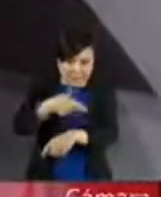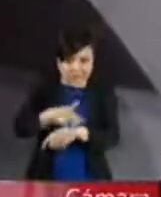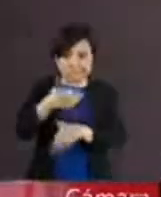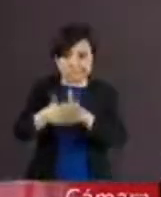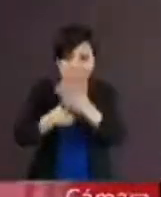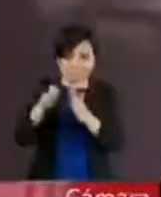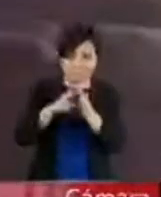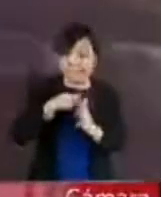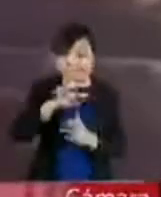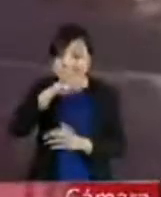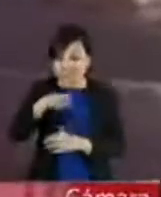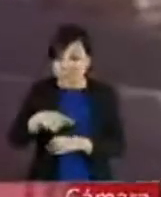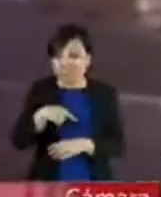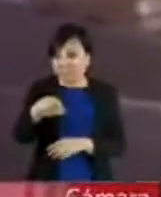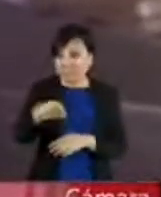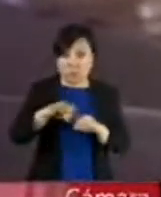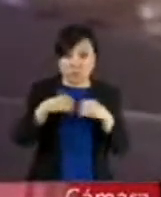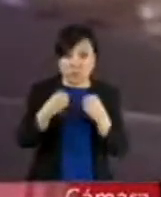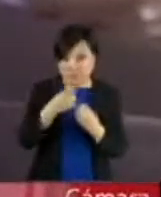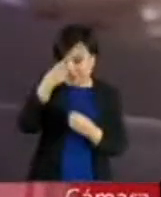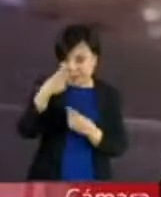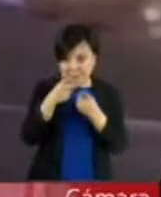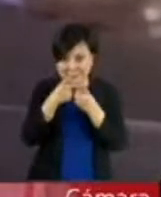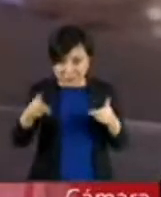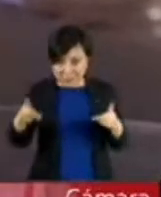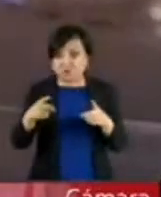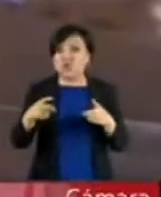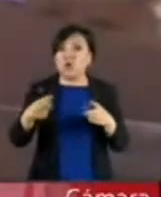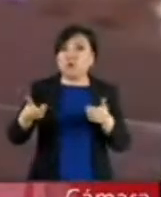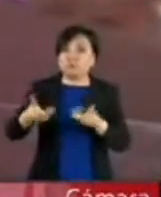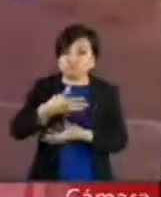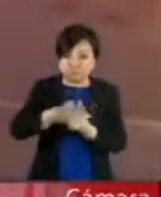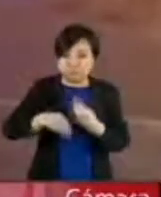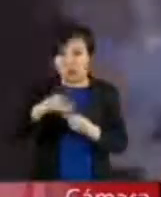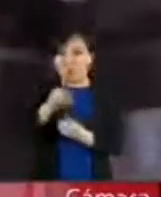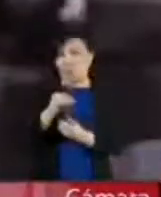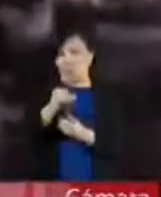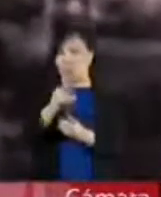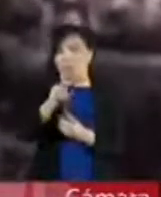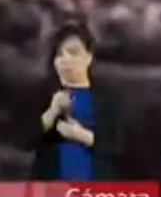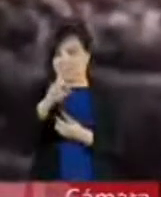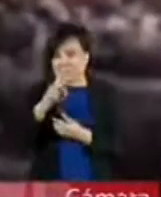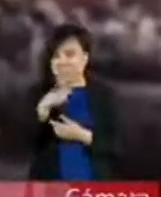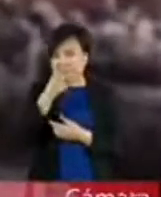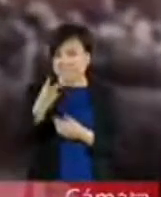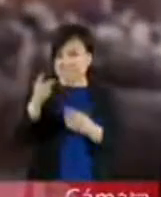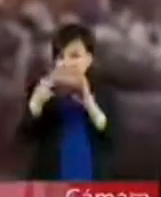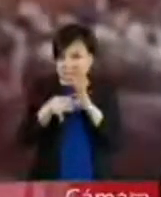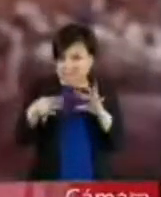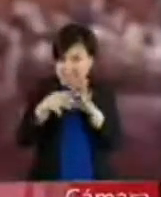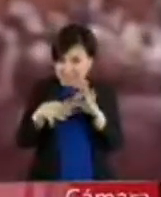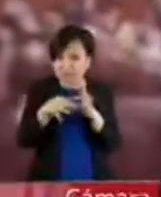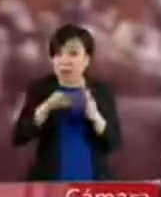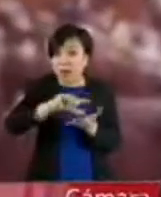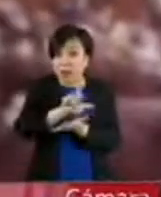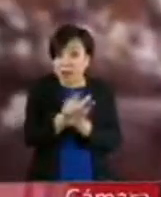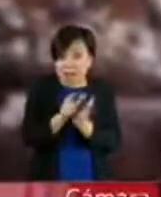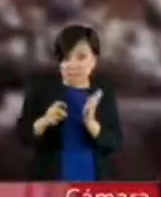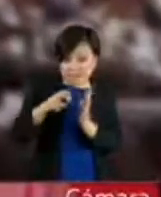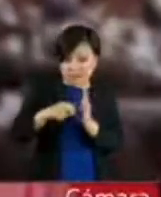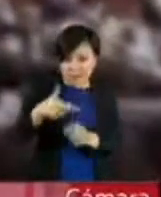La Organización para el Desarrollo y la Cooperación Económica, la OECD, ha señalado que la mejora regulatoria es